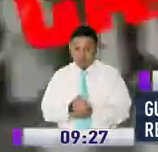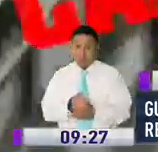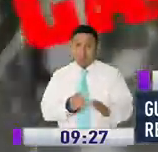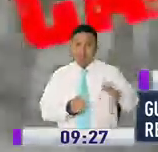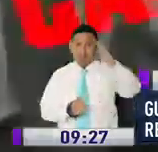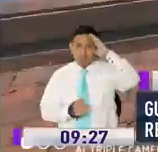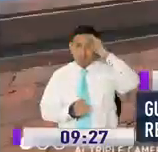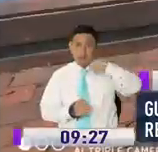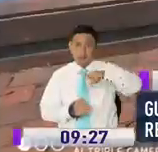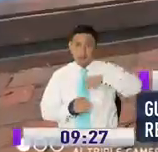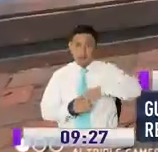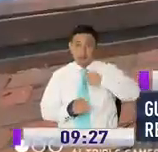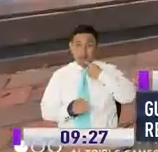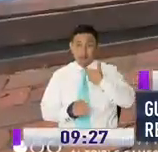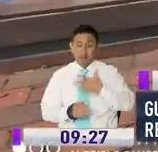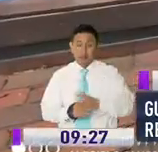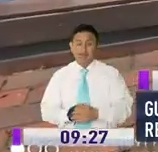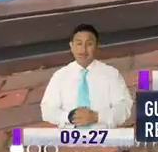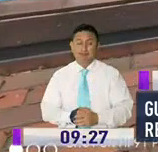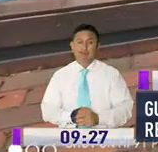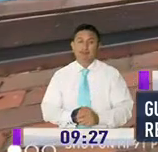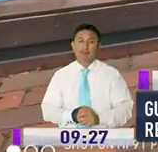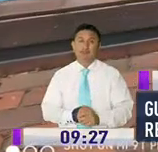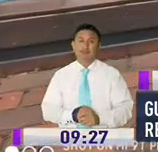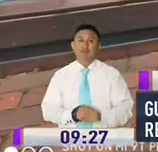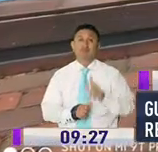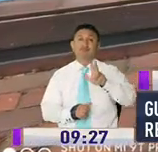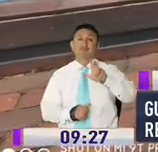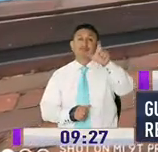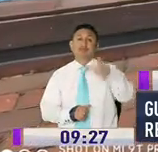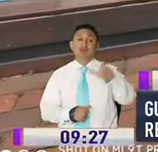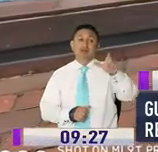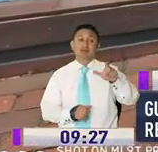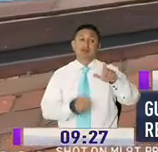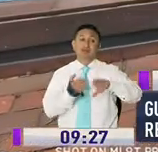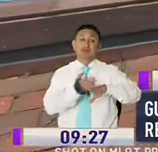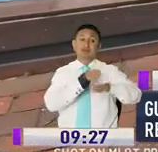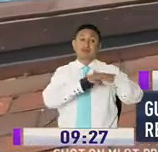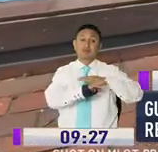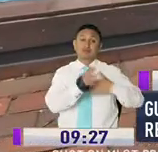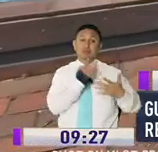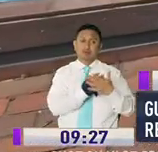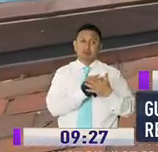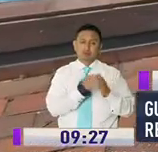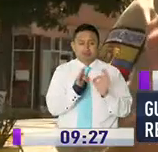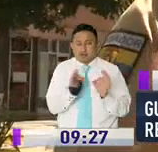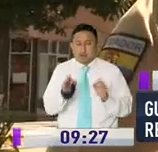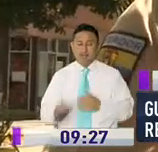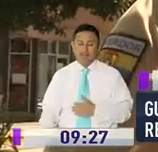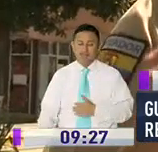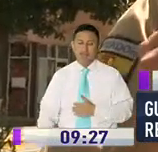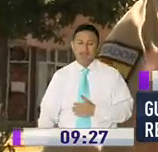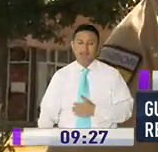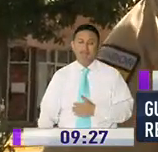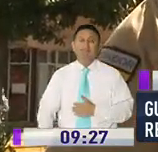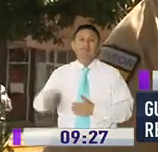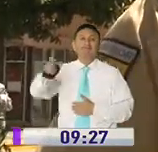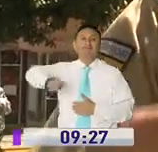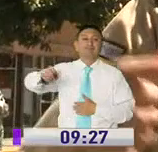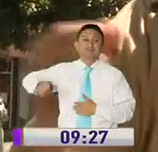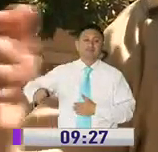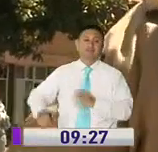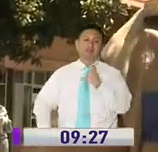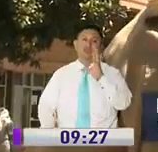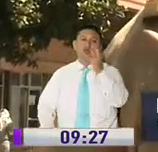Policía Nacional, Mayor Patricio Rueda. De los tres detenidos, ninguno cuenta con antecedentes penales. Estas personas